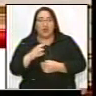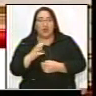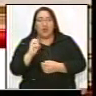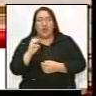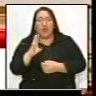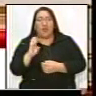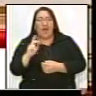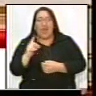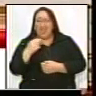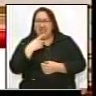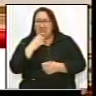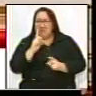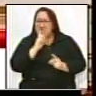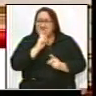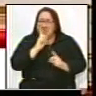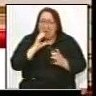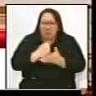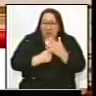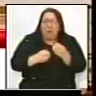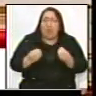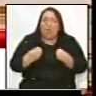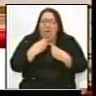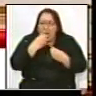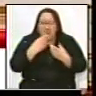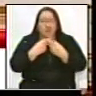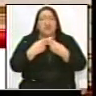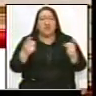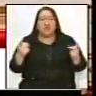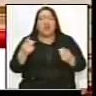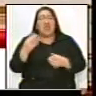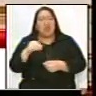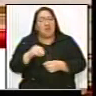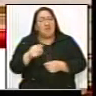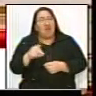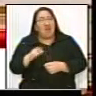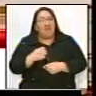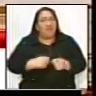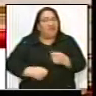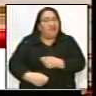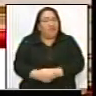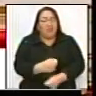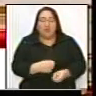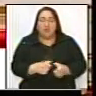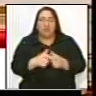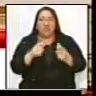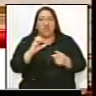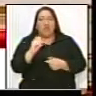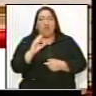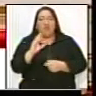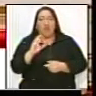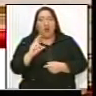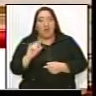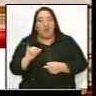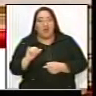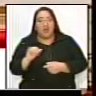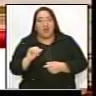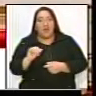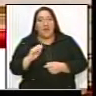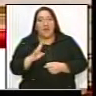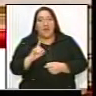decir las cosas claras, que la mafia está bien clara, COFOPRE, Bienes Nacionales y registros